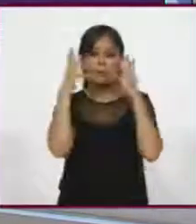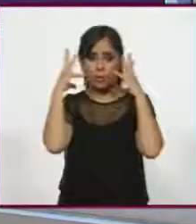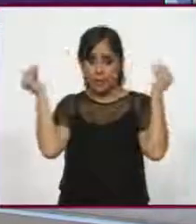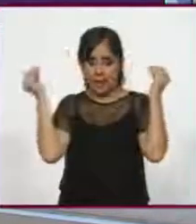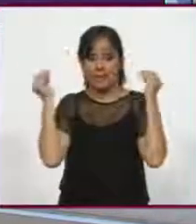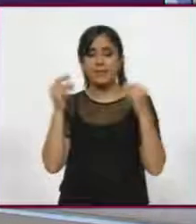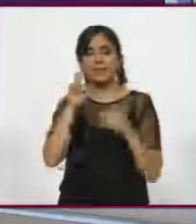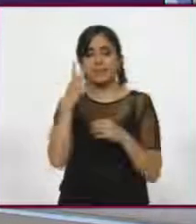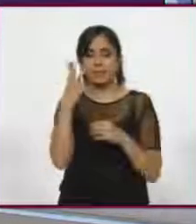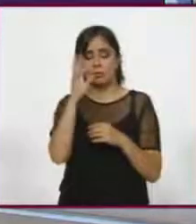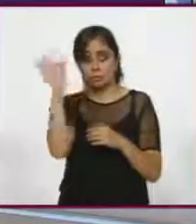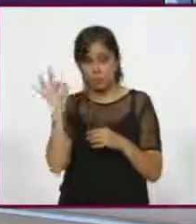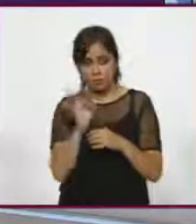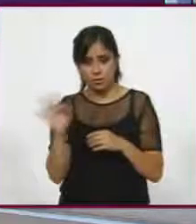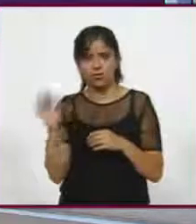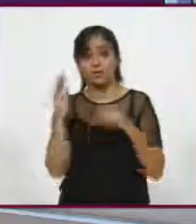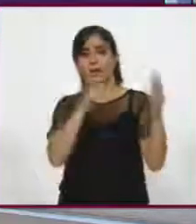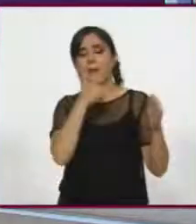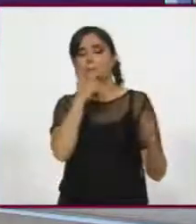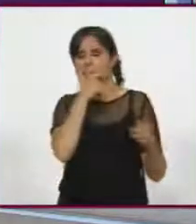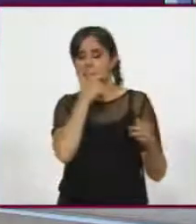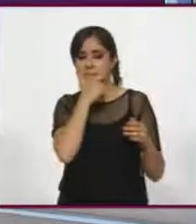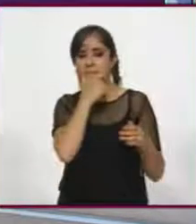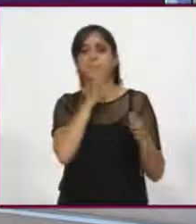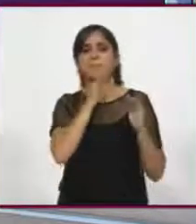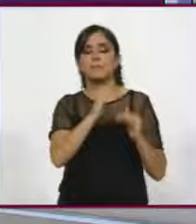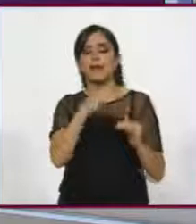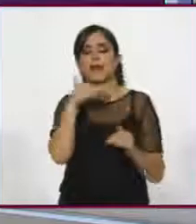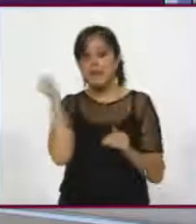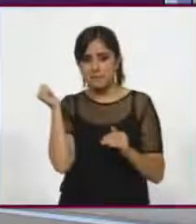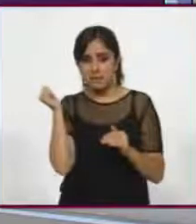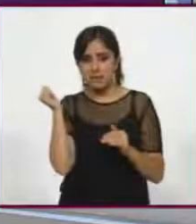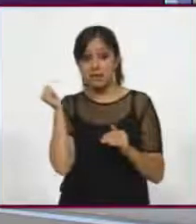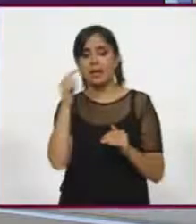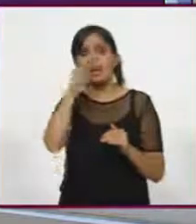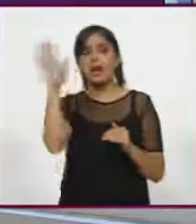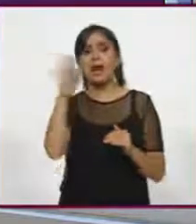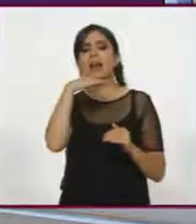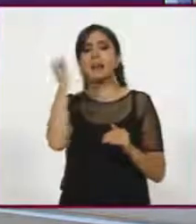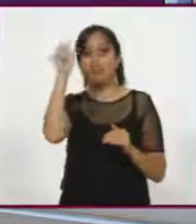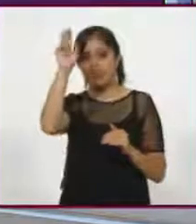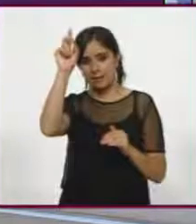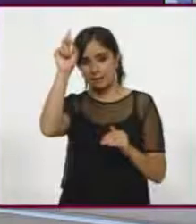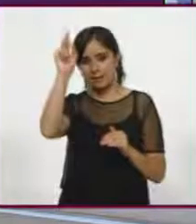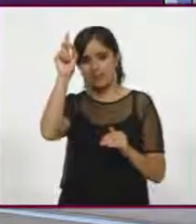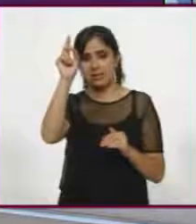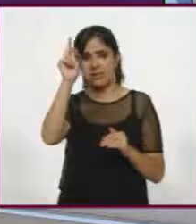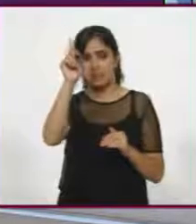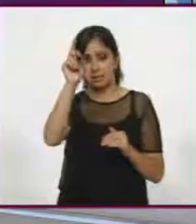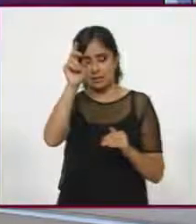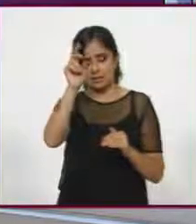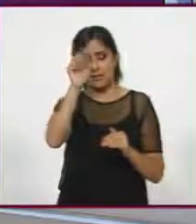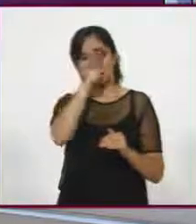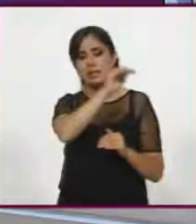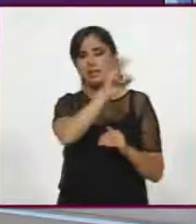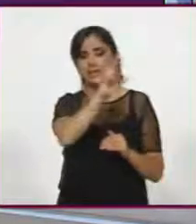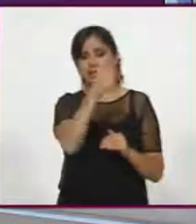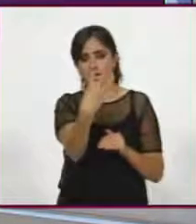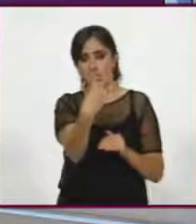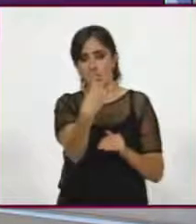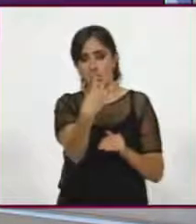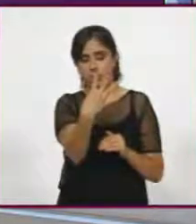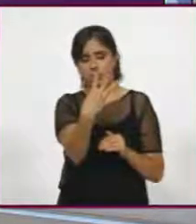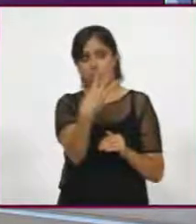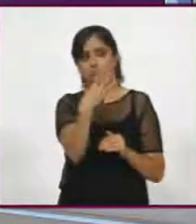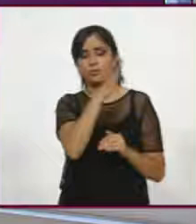Holanda 34%, Gran Bretaña 50%. Alemania más bien, ¿no? Alemania 30, Alemania. Luego